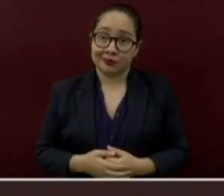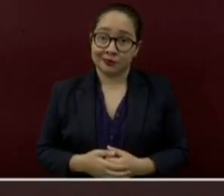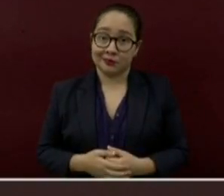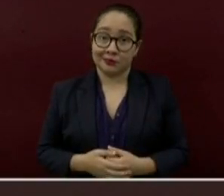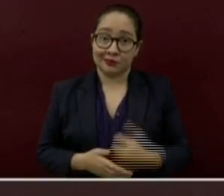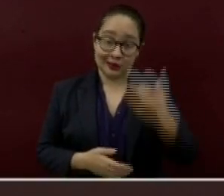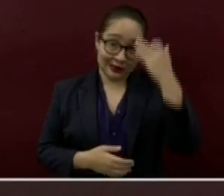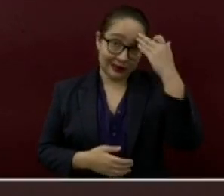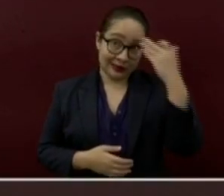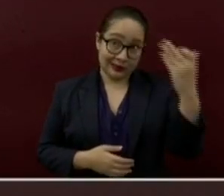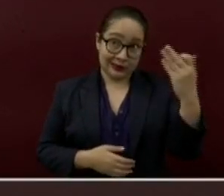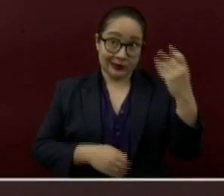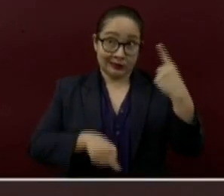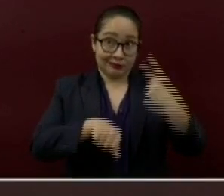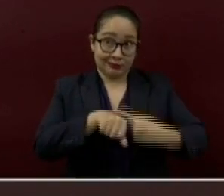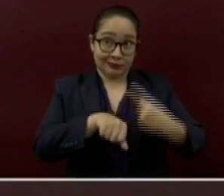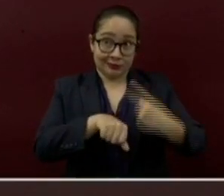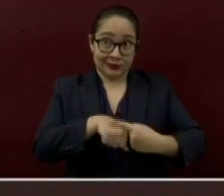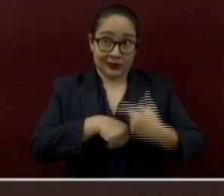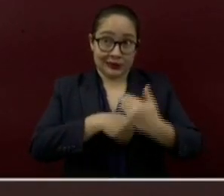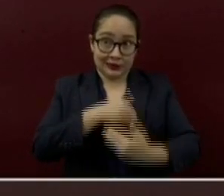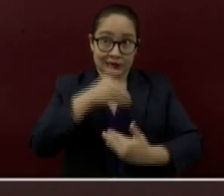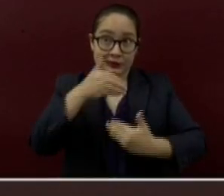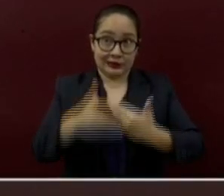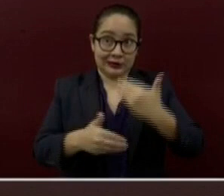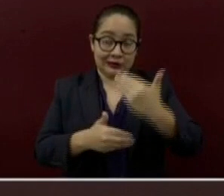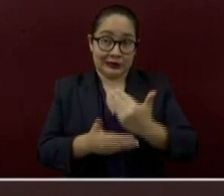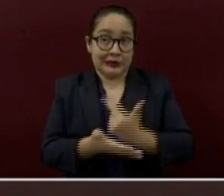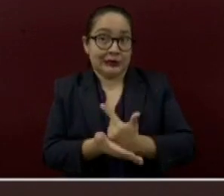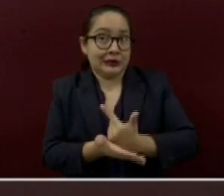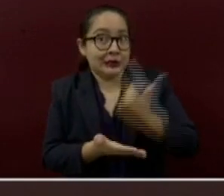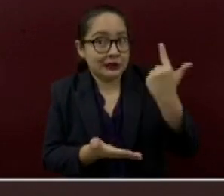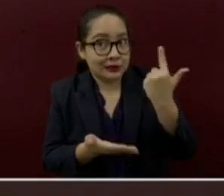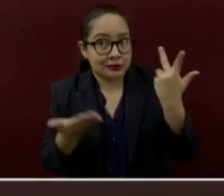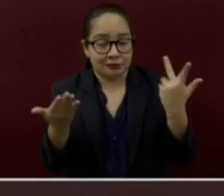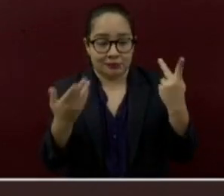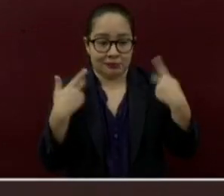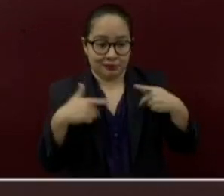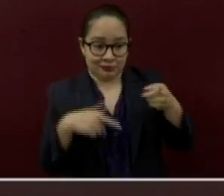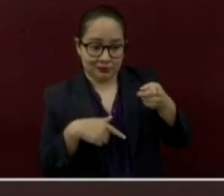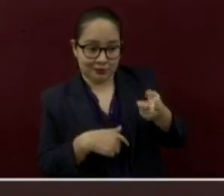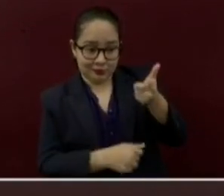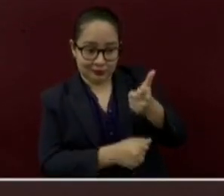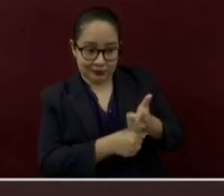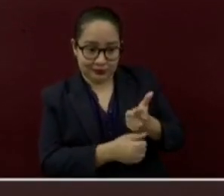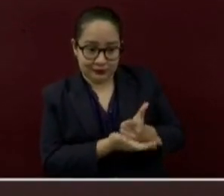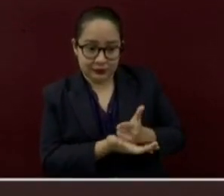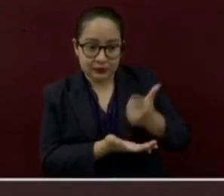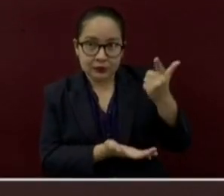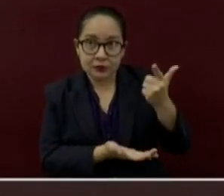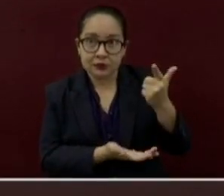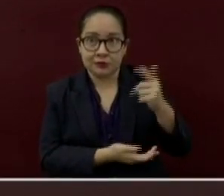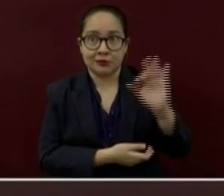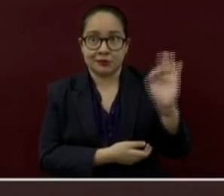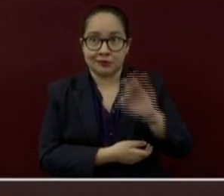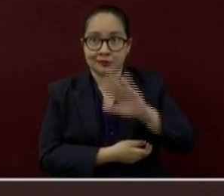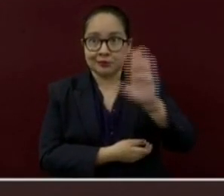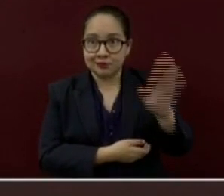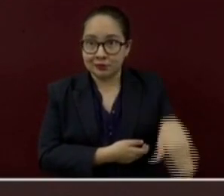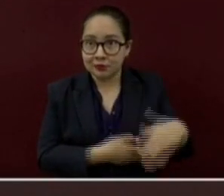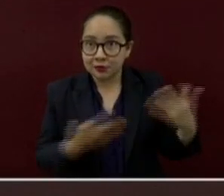están dando tiempo a la enfermedad para que su paciente se agrave y finalmente muere